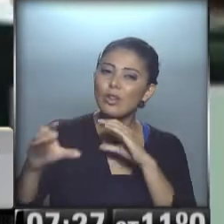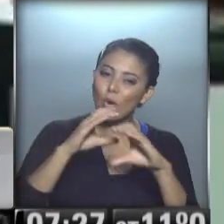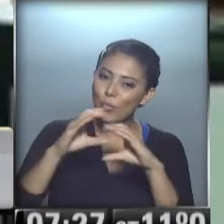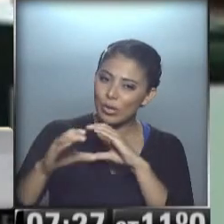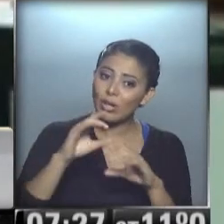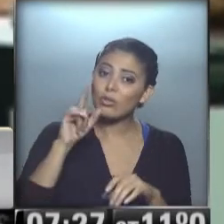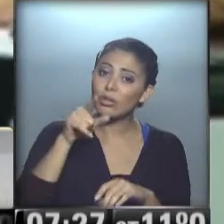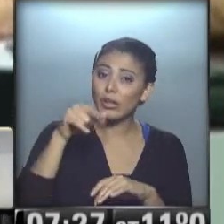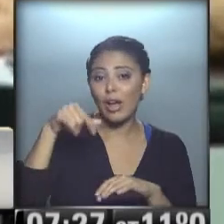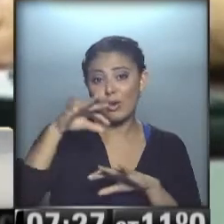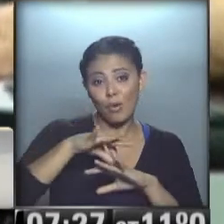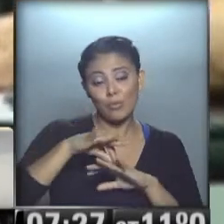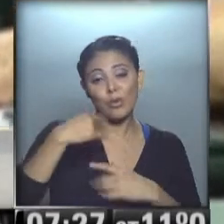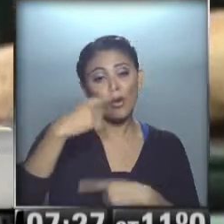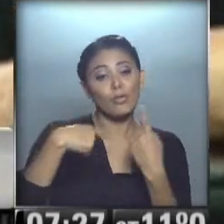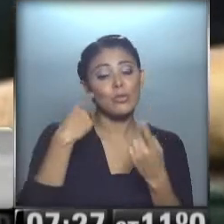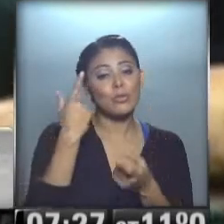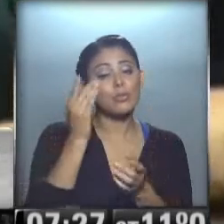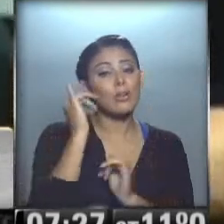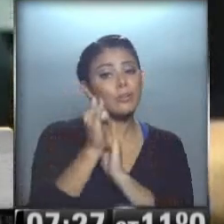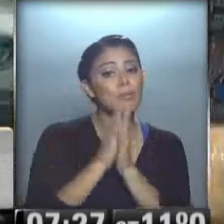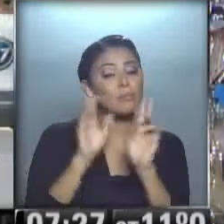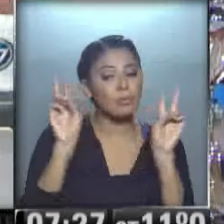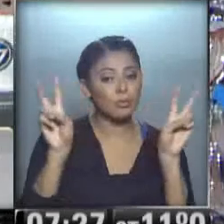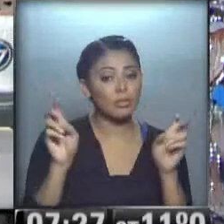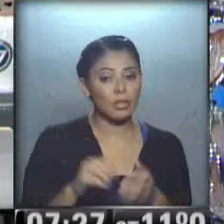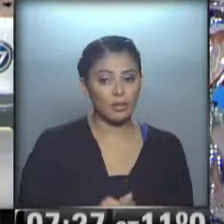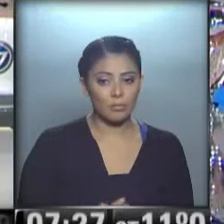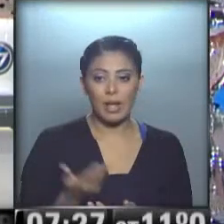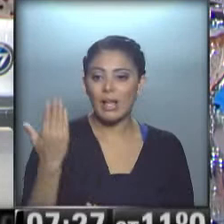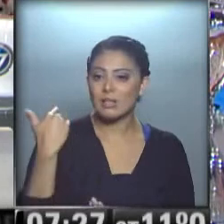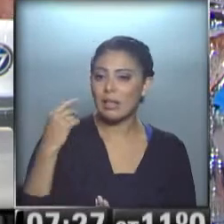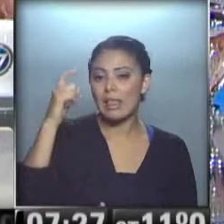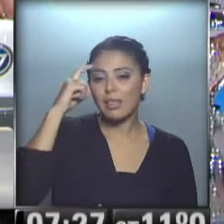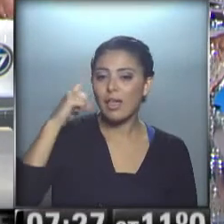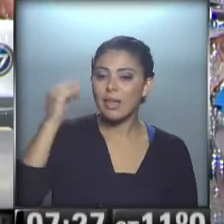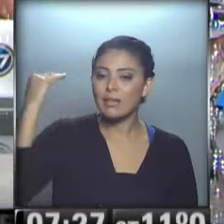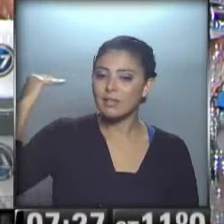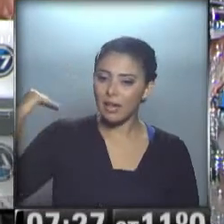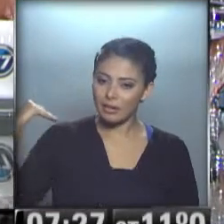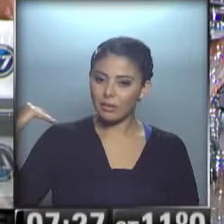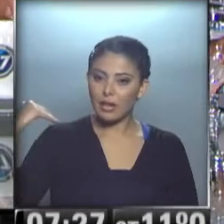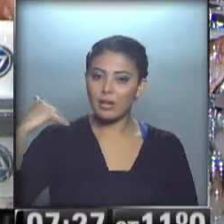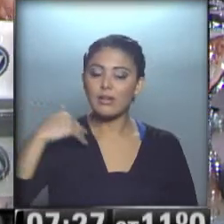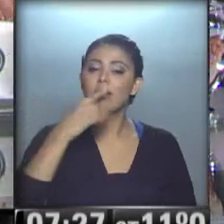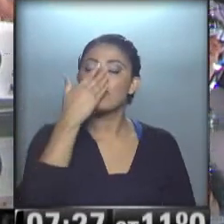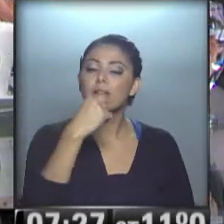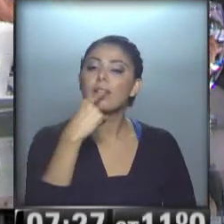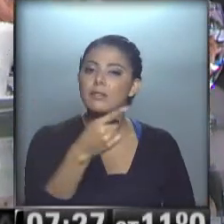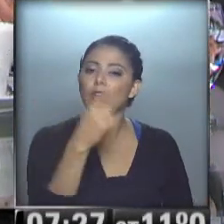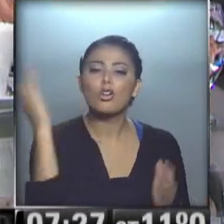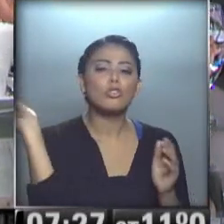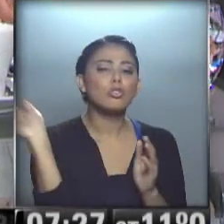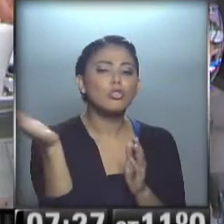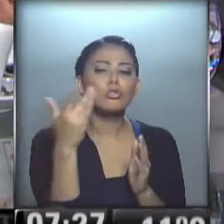lo comprometemos para seguir dialogando sobre este tema, sobre todo porque no hace más de 10 días Google reconoció que revisa todos